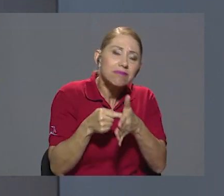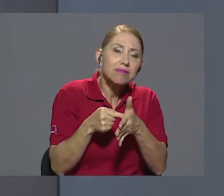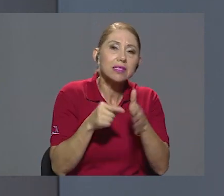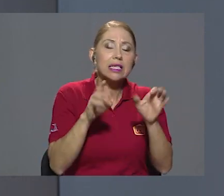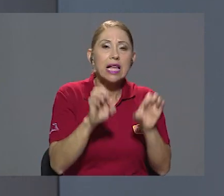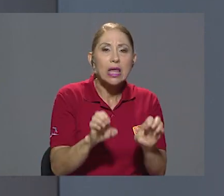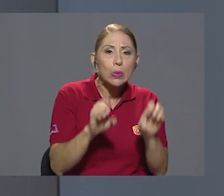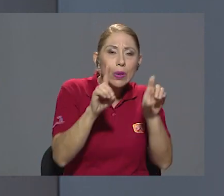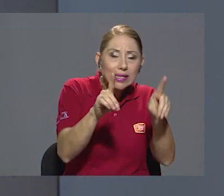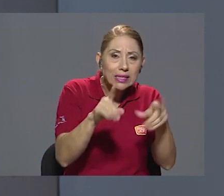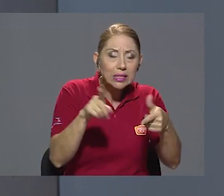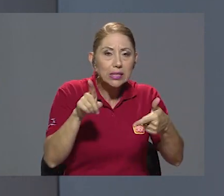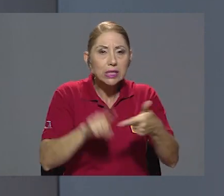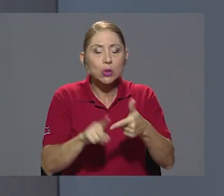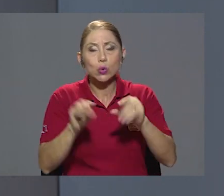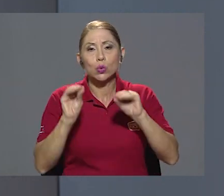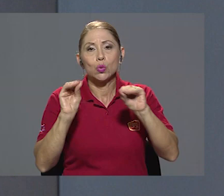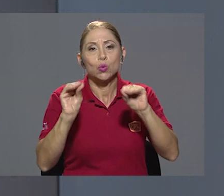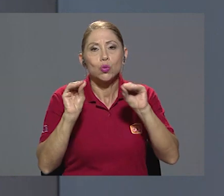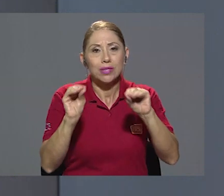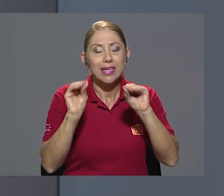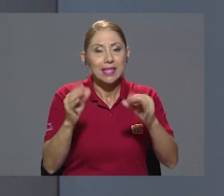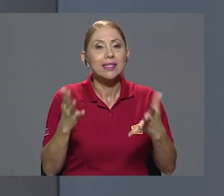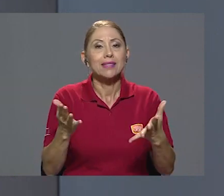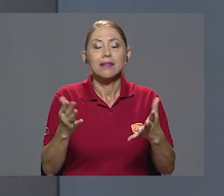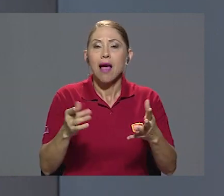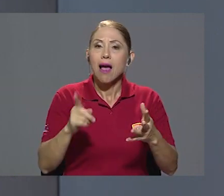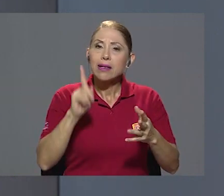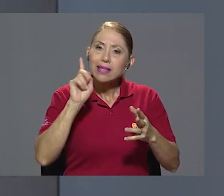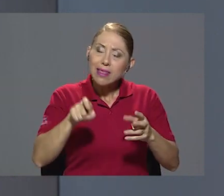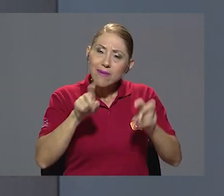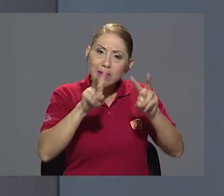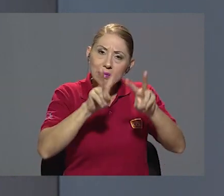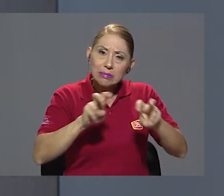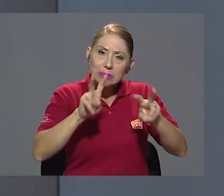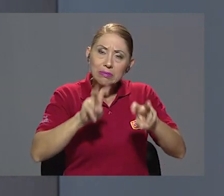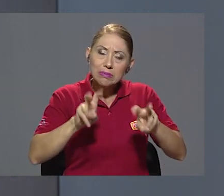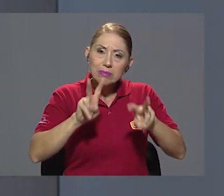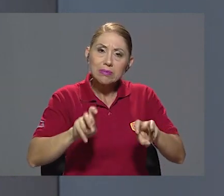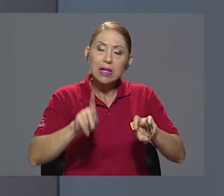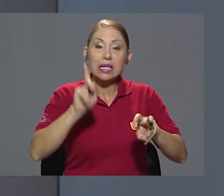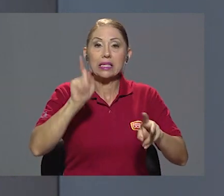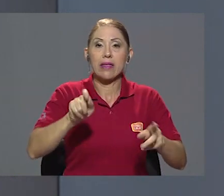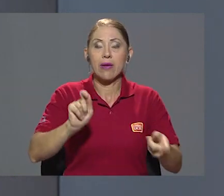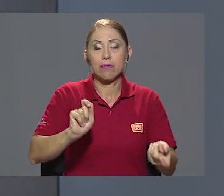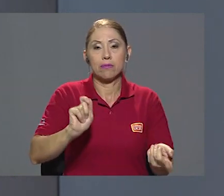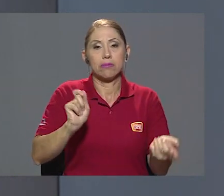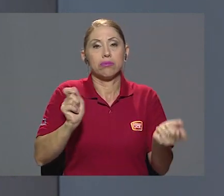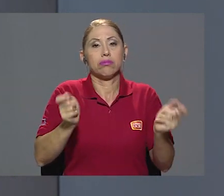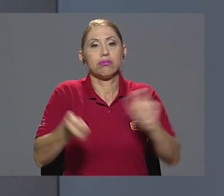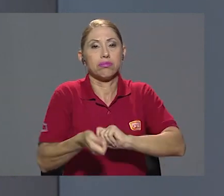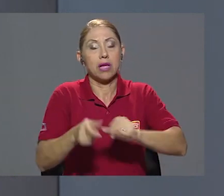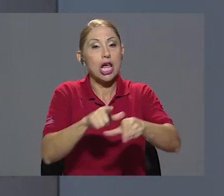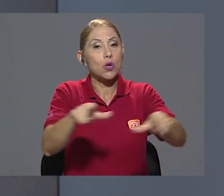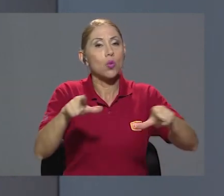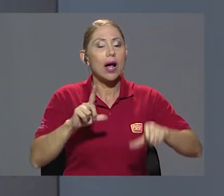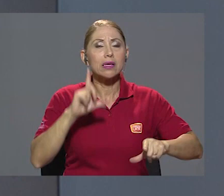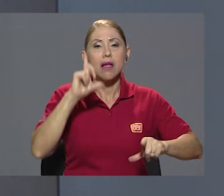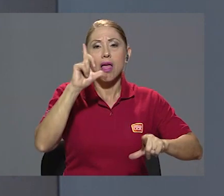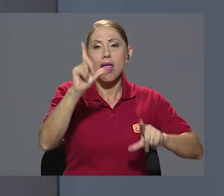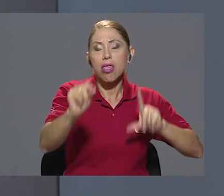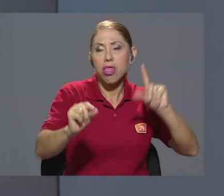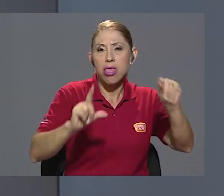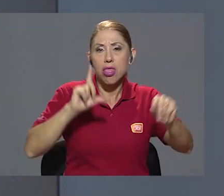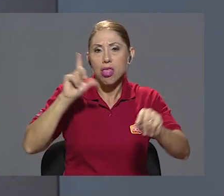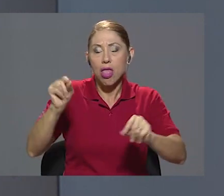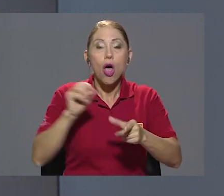la docencia se analice y se hagan los cambios que se requieren, sobre todo en los sectores más alejados o en